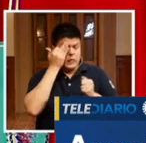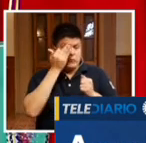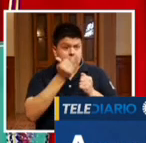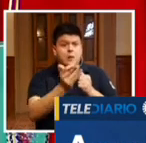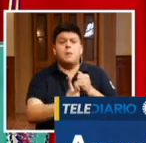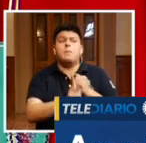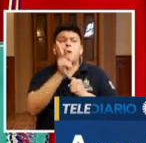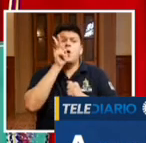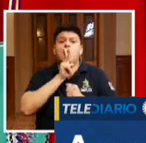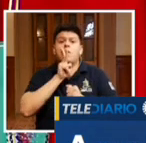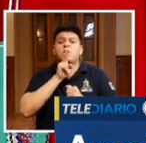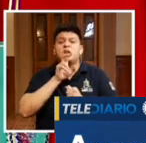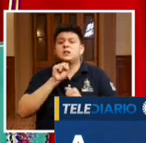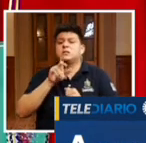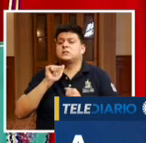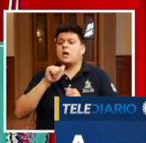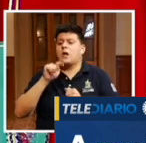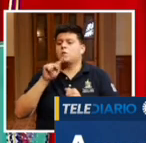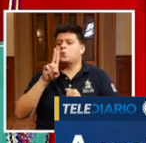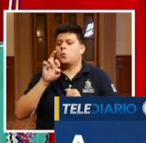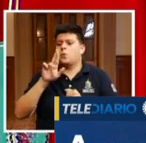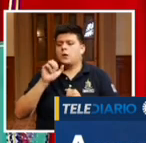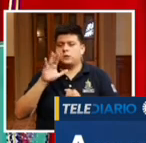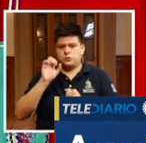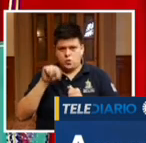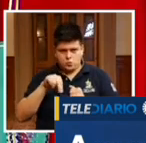manejando, porque eso puede dar lugar a